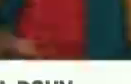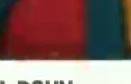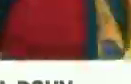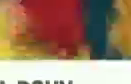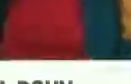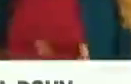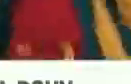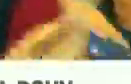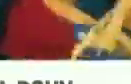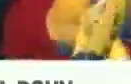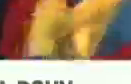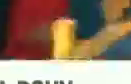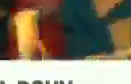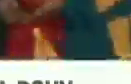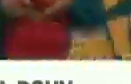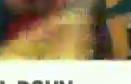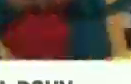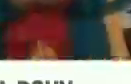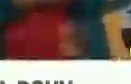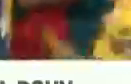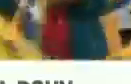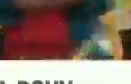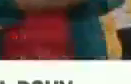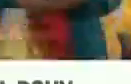¡Saludo solidario!